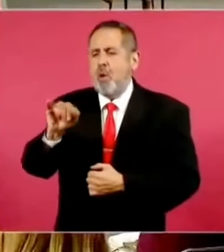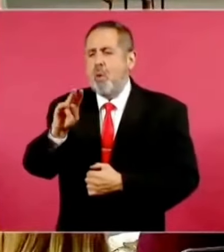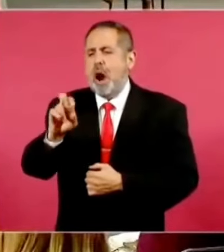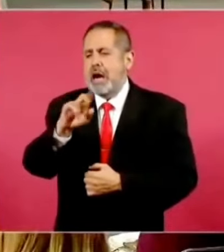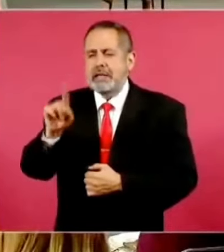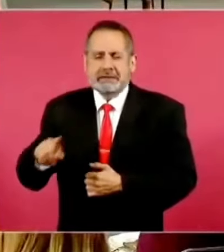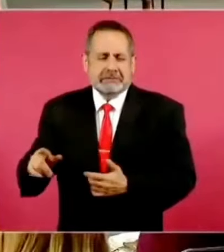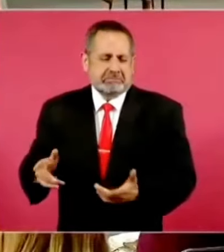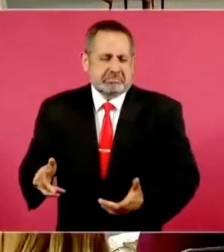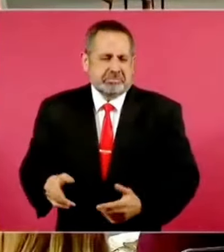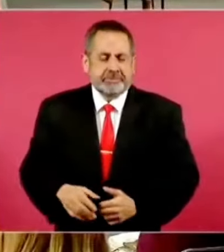Gracias.